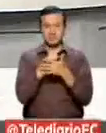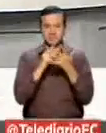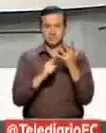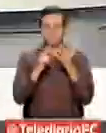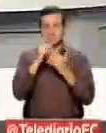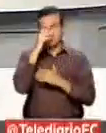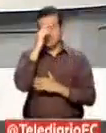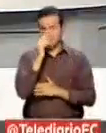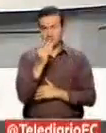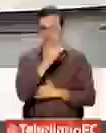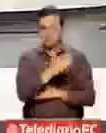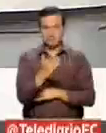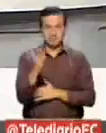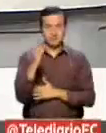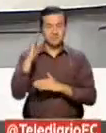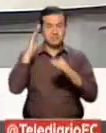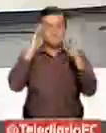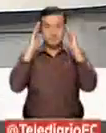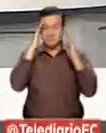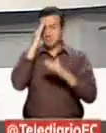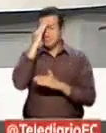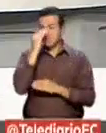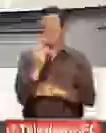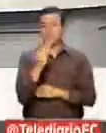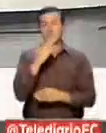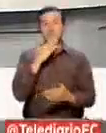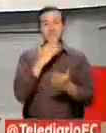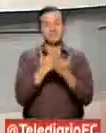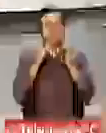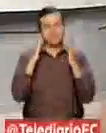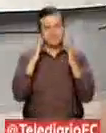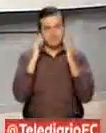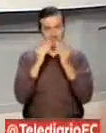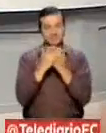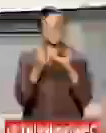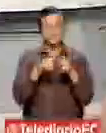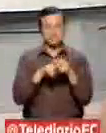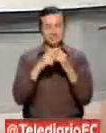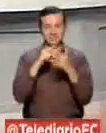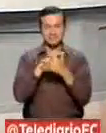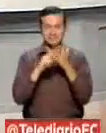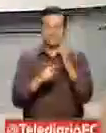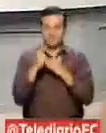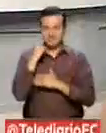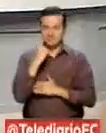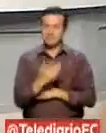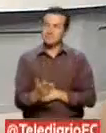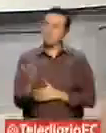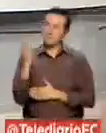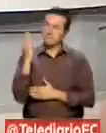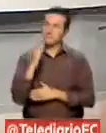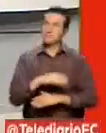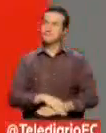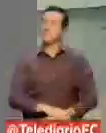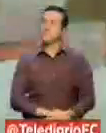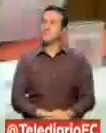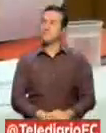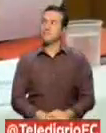Diana, buenos días. ¿Qué tal, Sofía? Amigos televidentes, muy buenos días. Gracias siempre por su sintonía. Arrancamos ya de inmediato con los titulares. Bienvenidos.